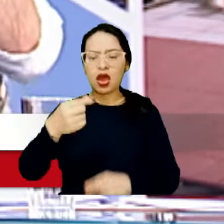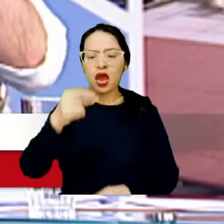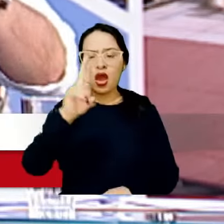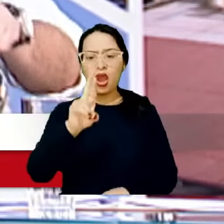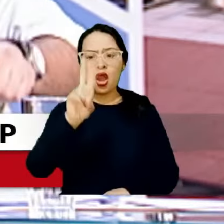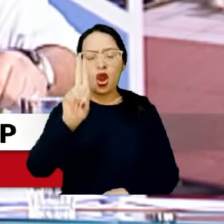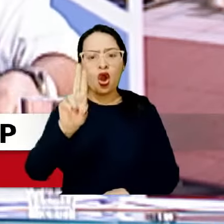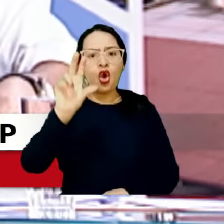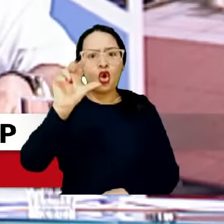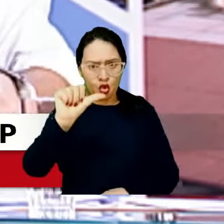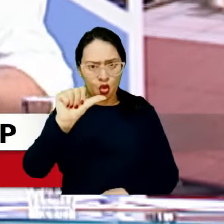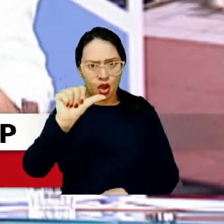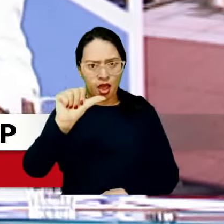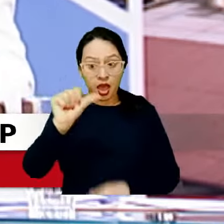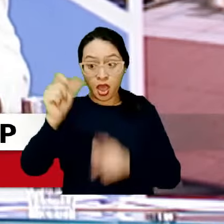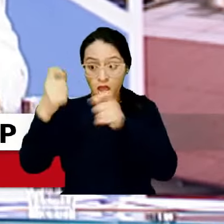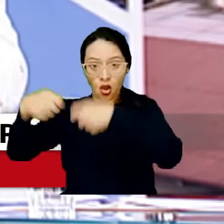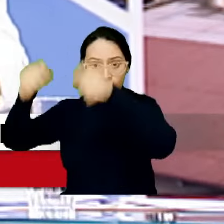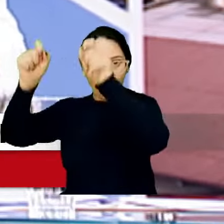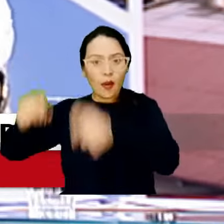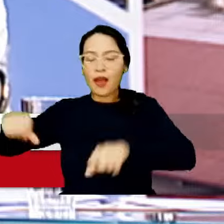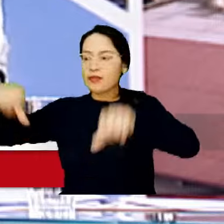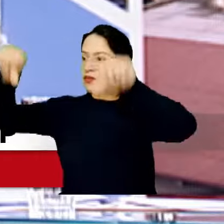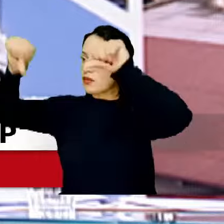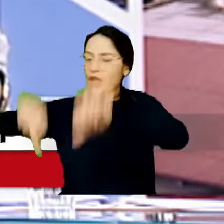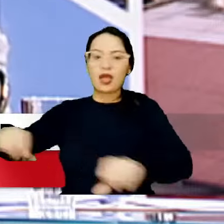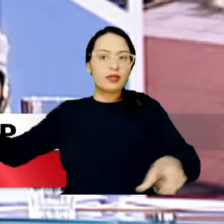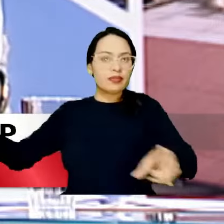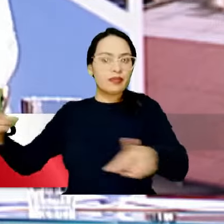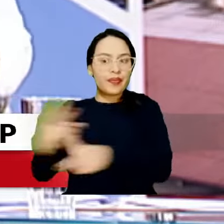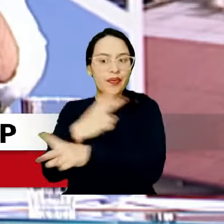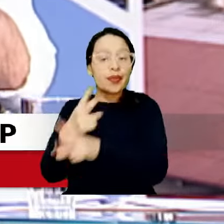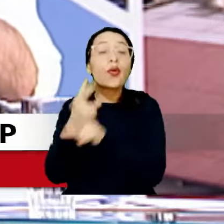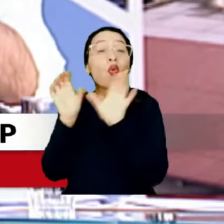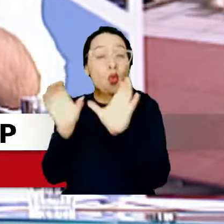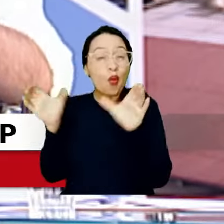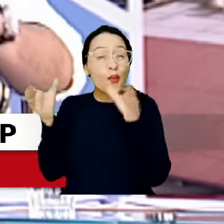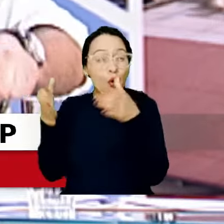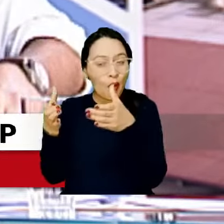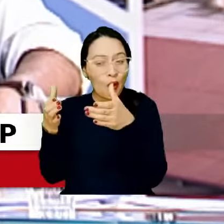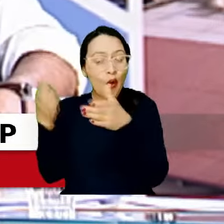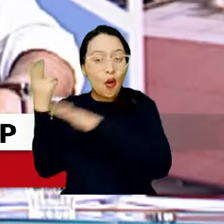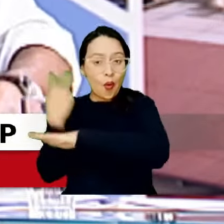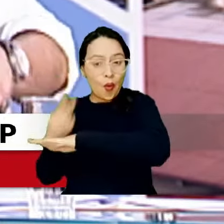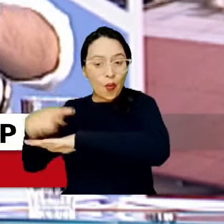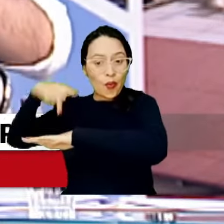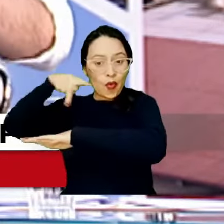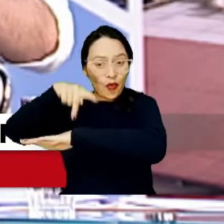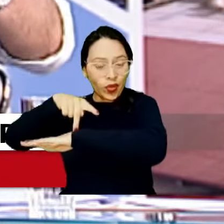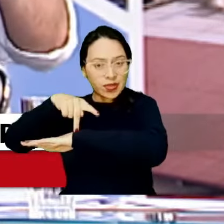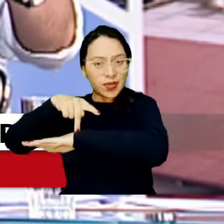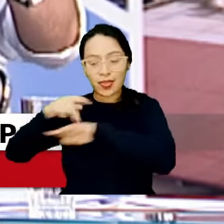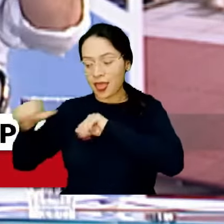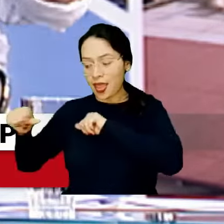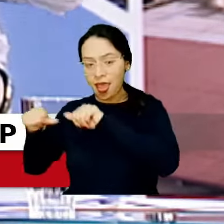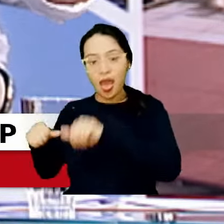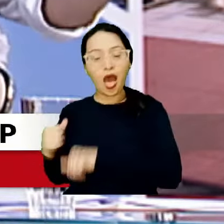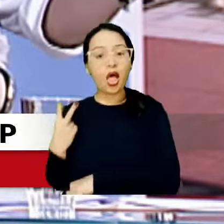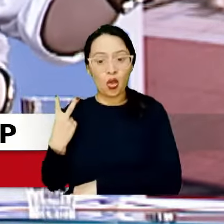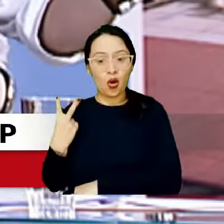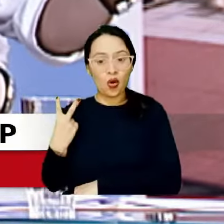corrupción gravísimo que sucede en esta administración. La comisión técnica, donde están dos personas de esta administración y son las supuestas personas